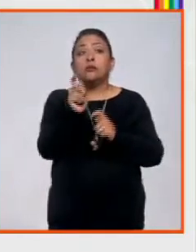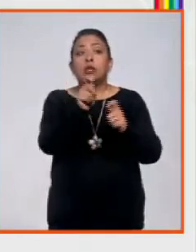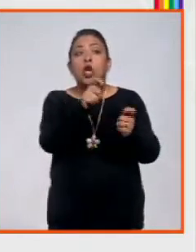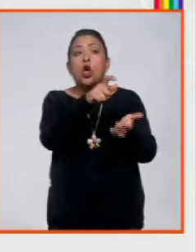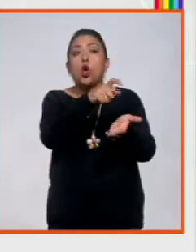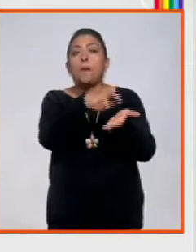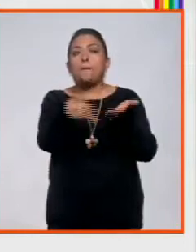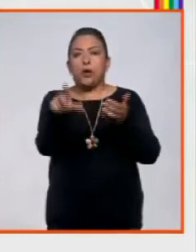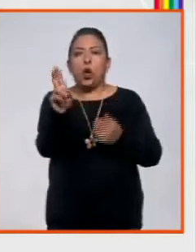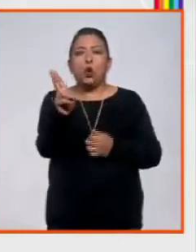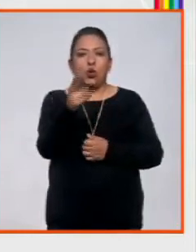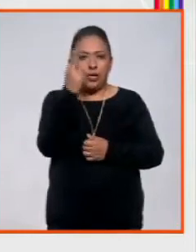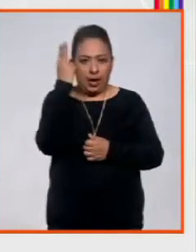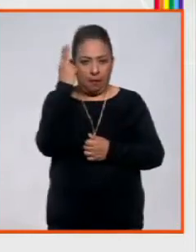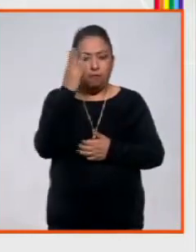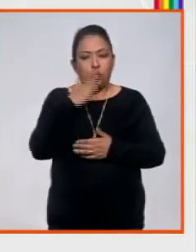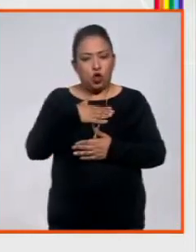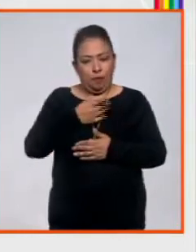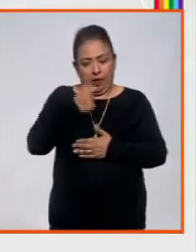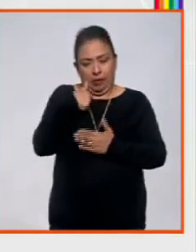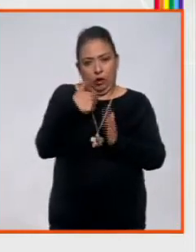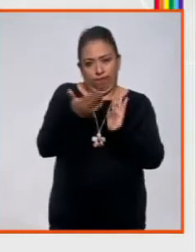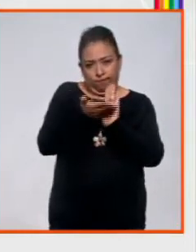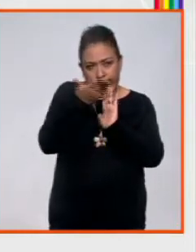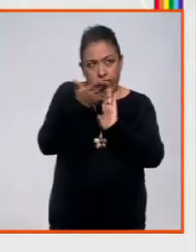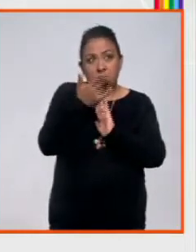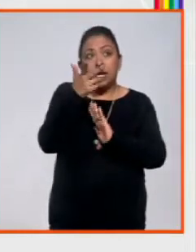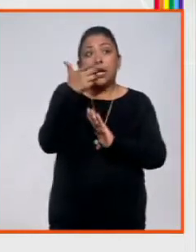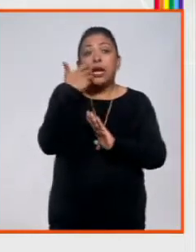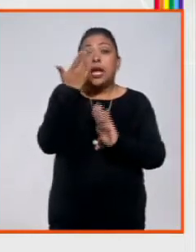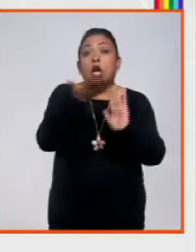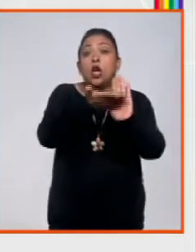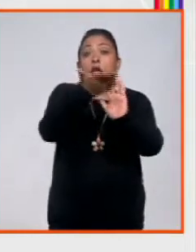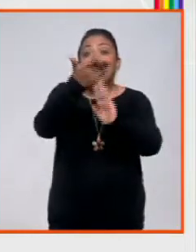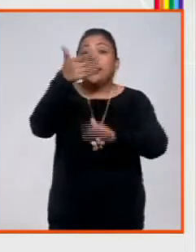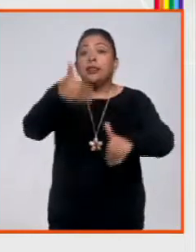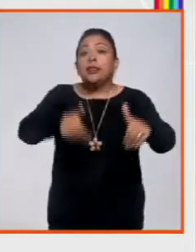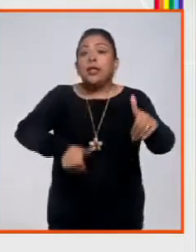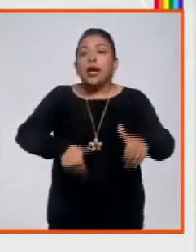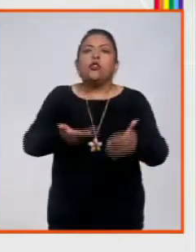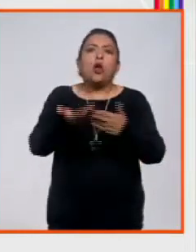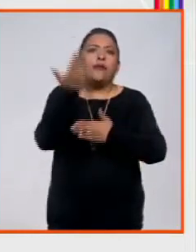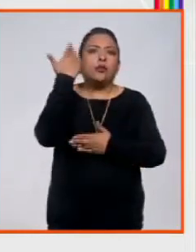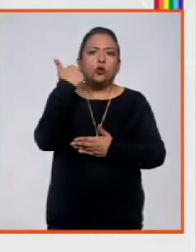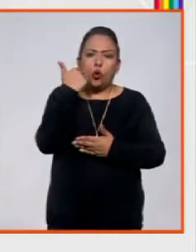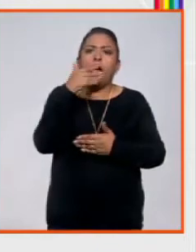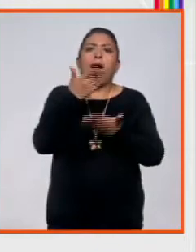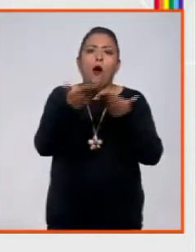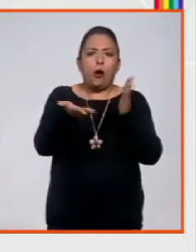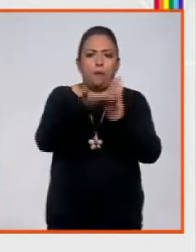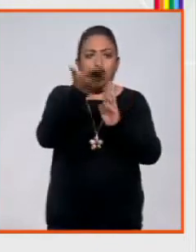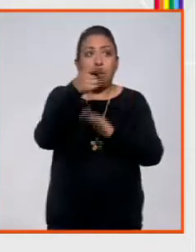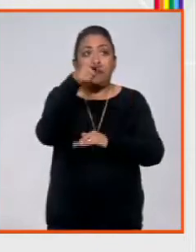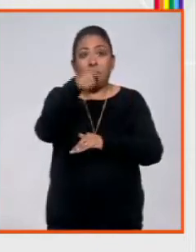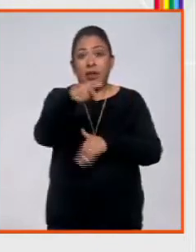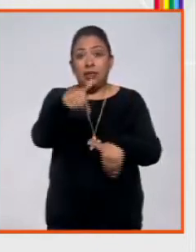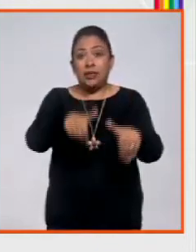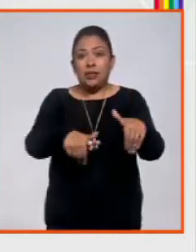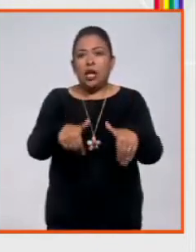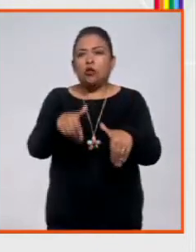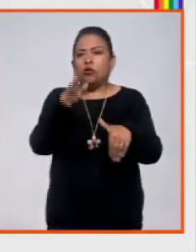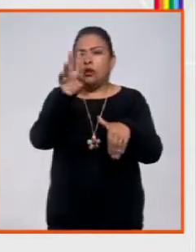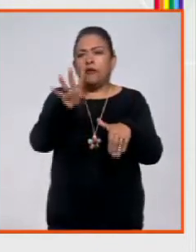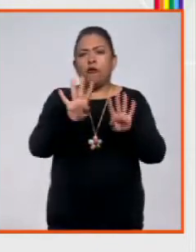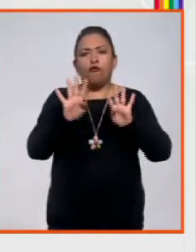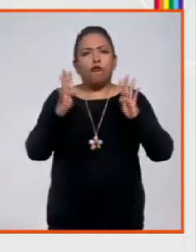compro la universidad se trataba de hacer tests que no viera en este teatro de formato tan